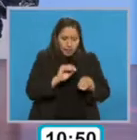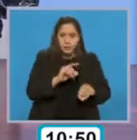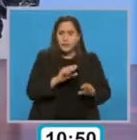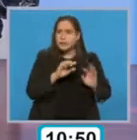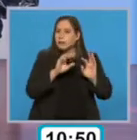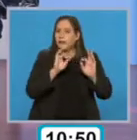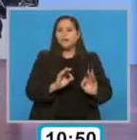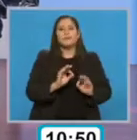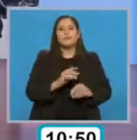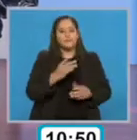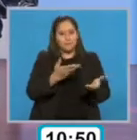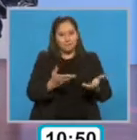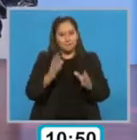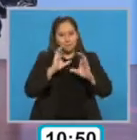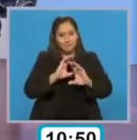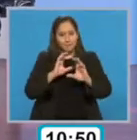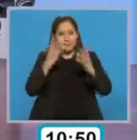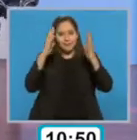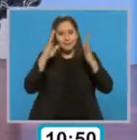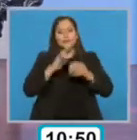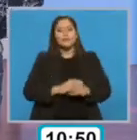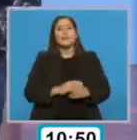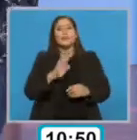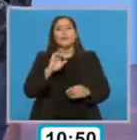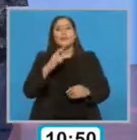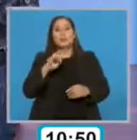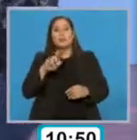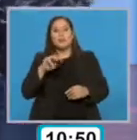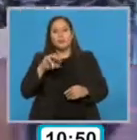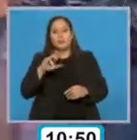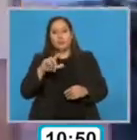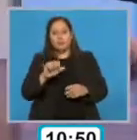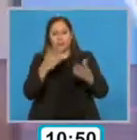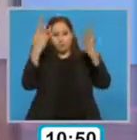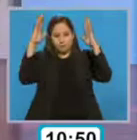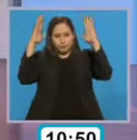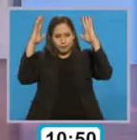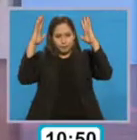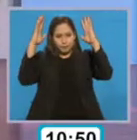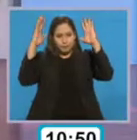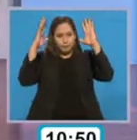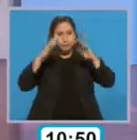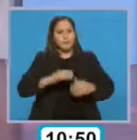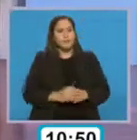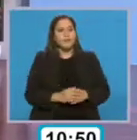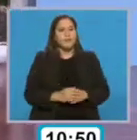Pues adelante, a cantar. El aplauso para Bogart Morales, que Muchas está gracias. en tus ciudades. Adelante.